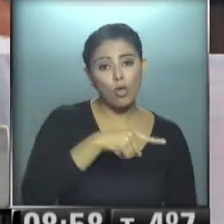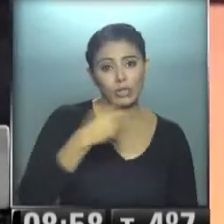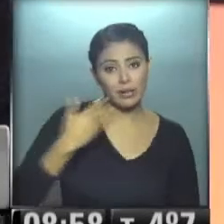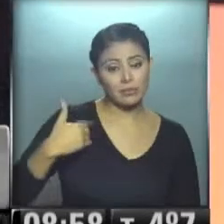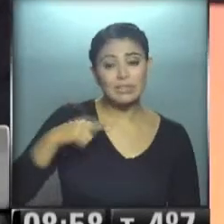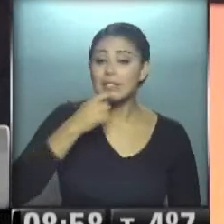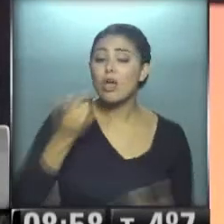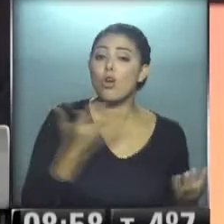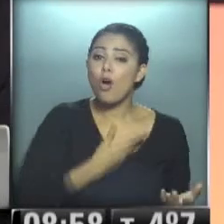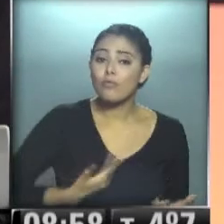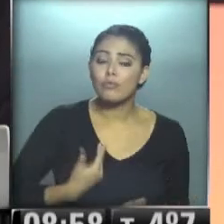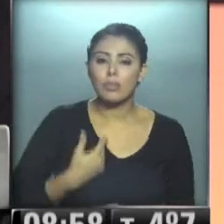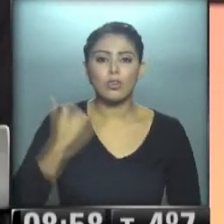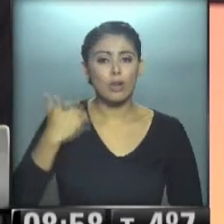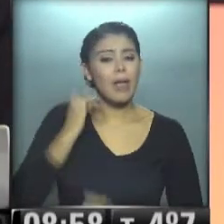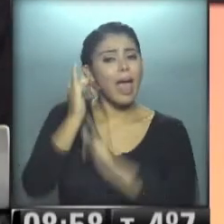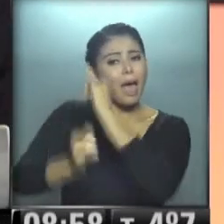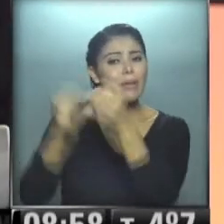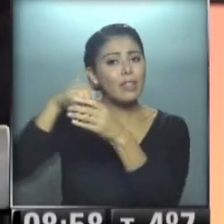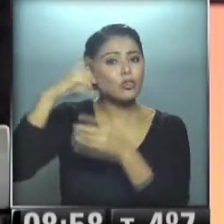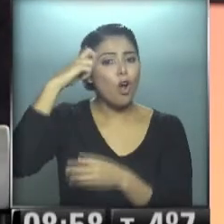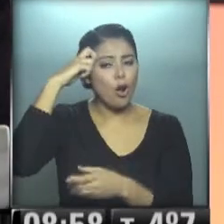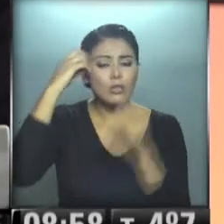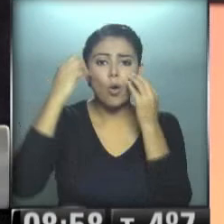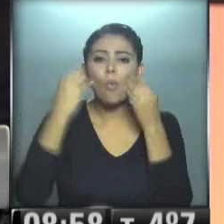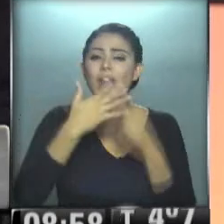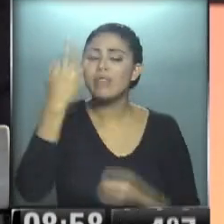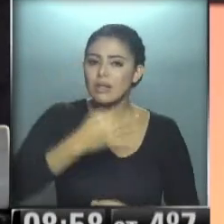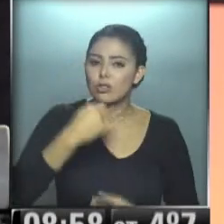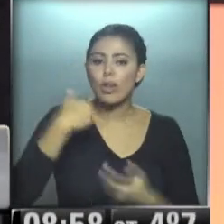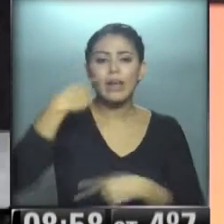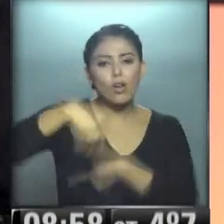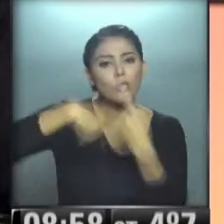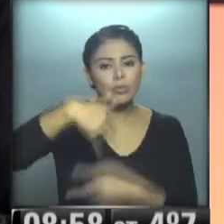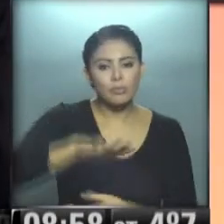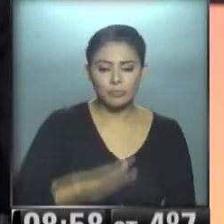el gobierno vaya a explicar al congreso es la posición cuál es la estrategia que está planteando